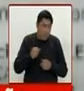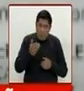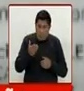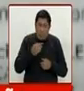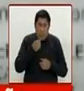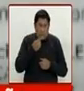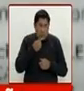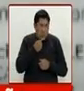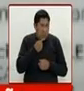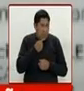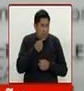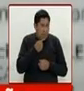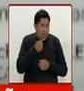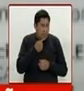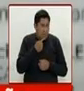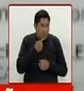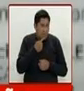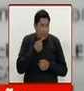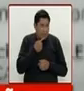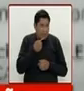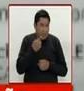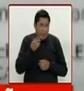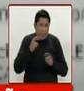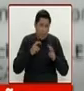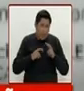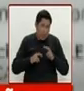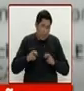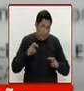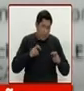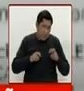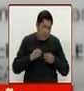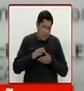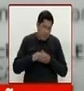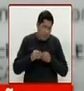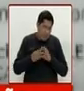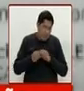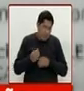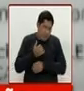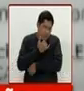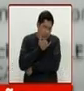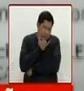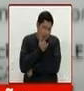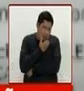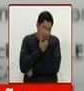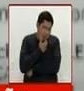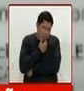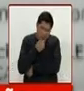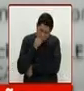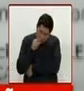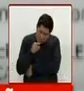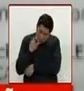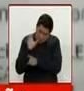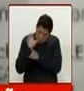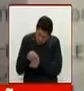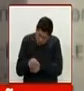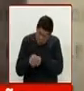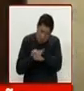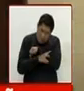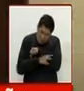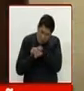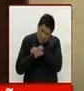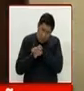como tú comentabas, y estábamos analizando también acá en la División de Trata y Tráfico de Personas, en la División Menores,